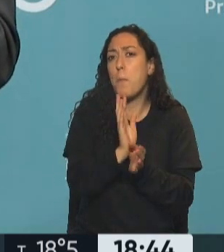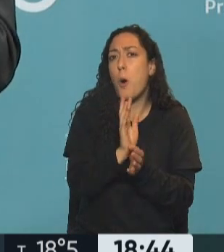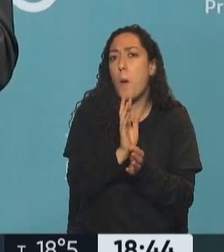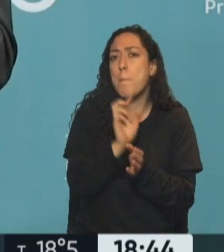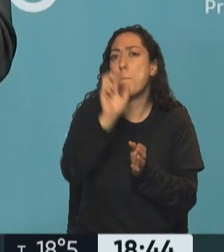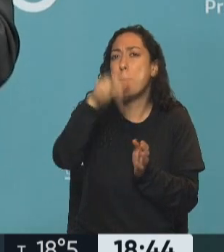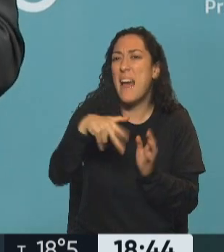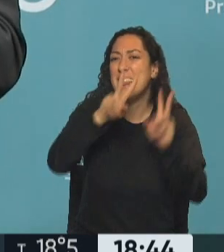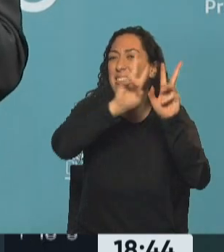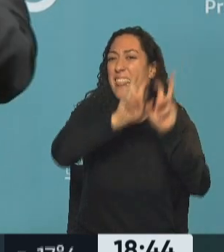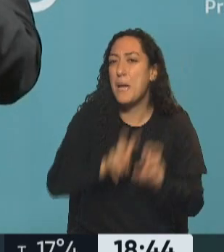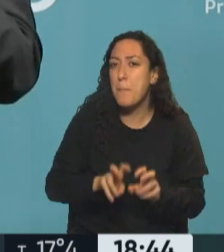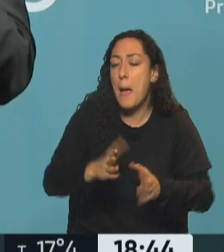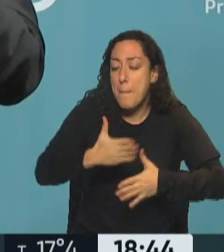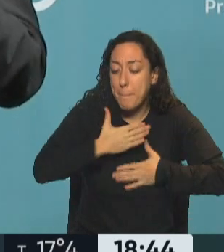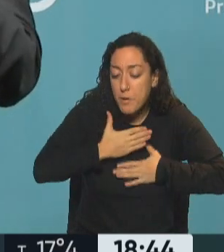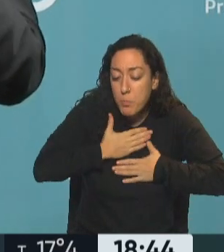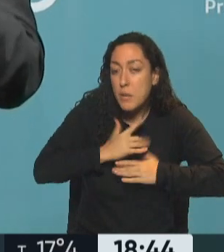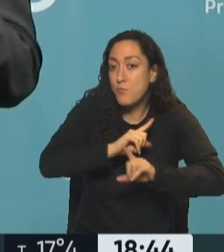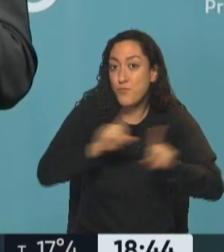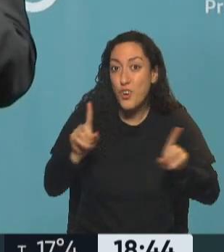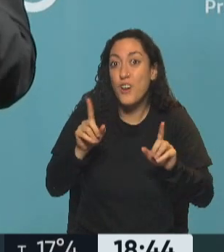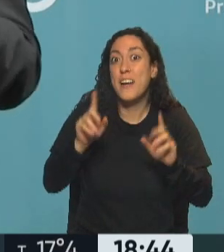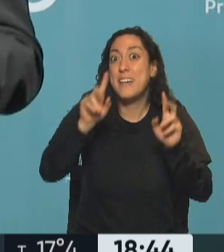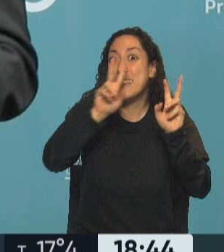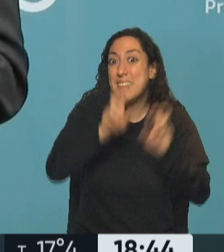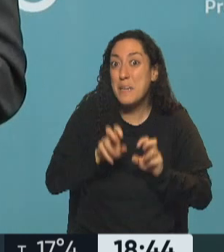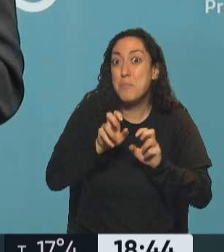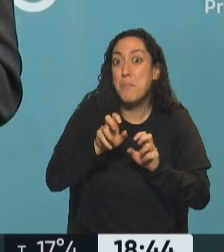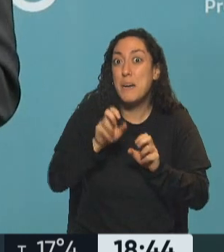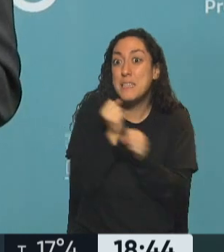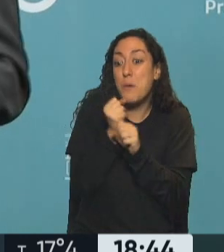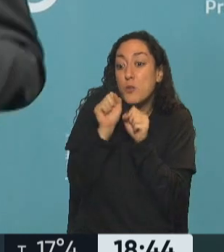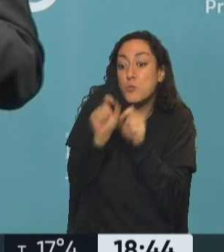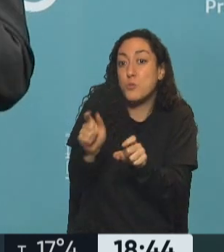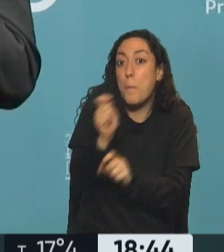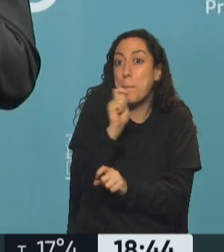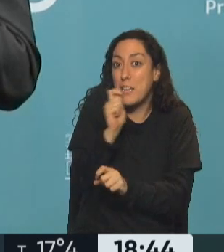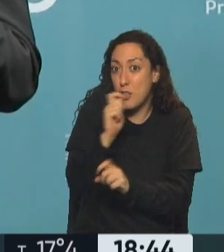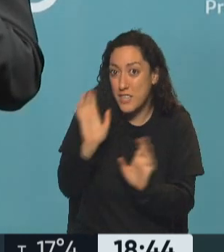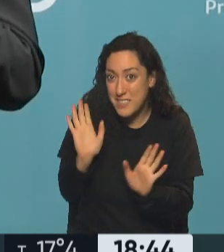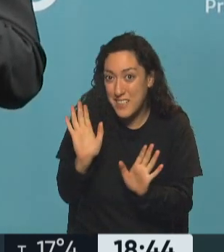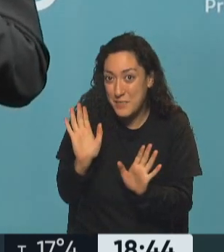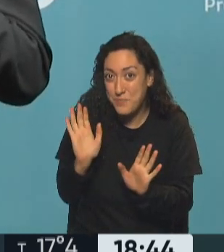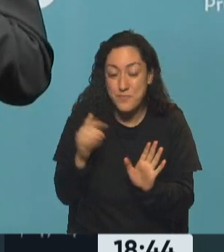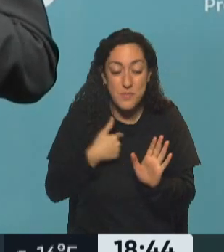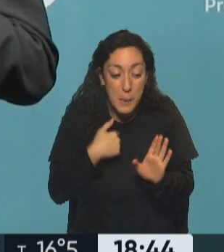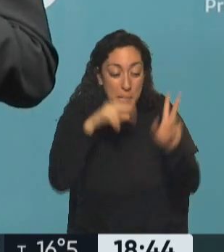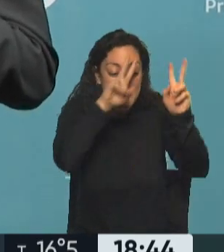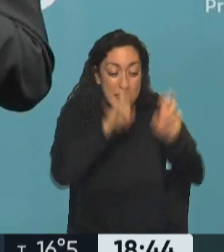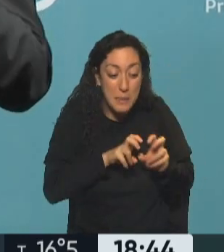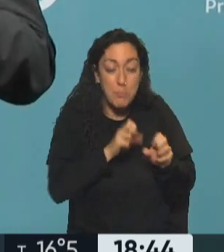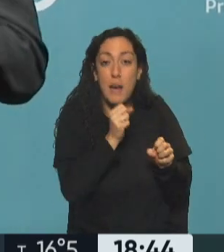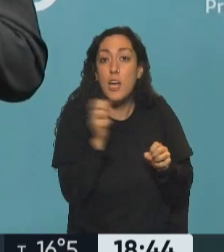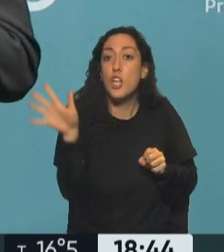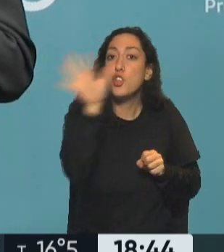agenda nuestra, no es una agenda mía, sino que es una agenda de ustedes desde su trabajo de periodistas. Mi agenda es dedicarme día a día